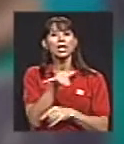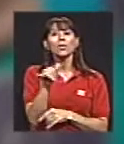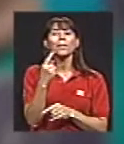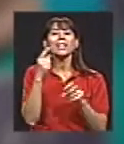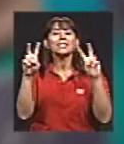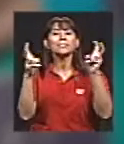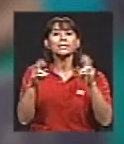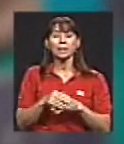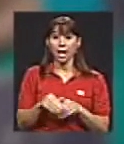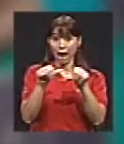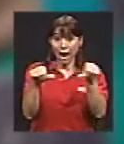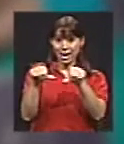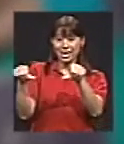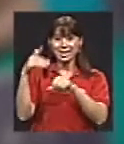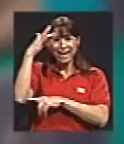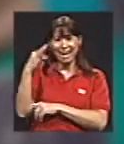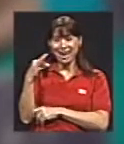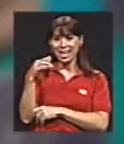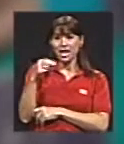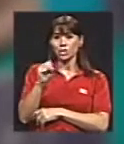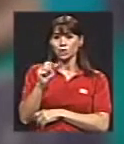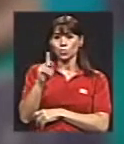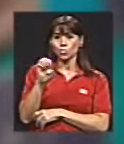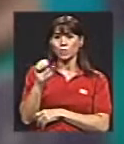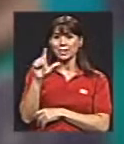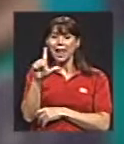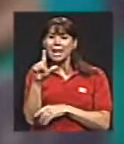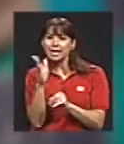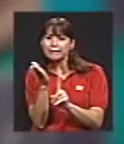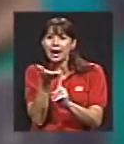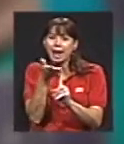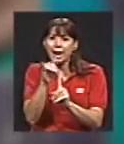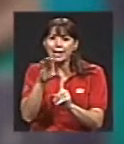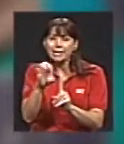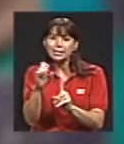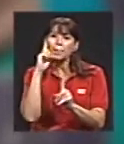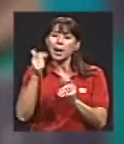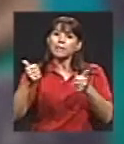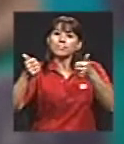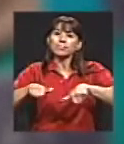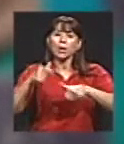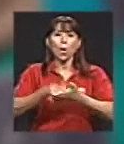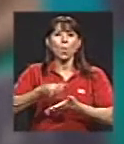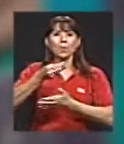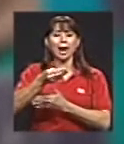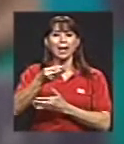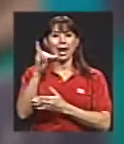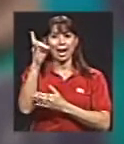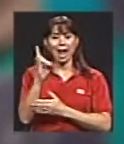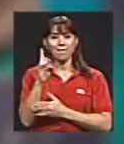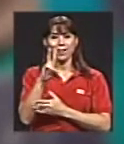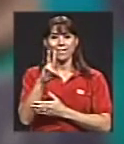sectores creen que la sutel chantaje alice en aval para comprar cablevisión ese es otro de los